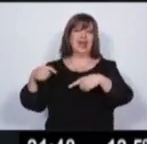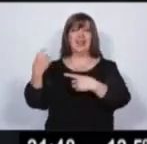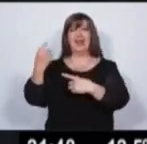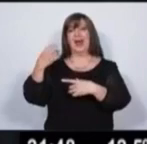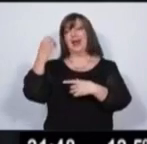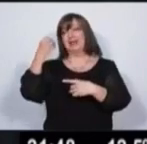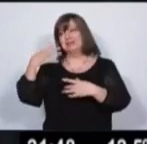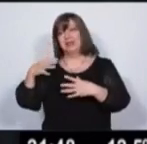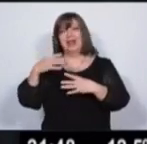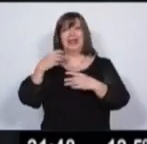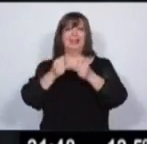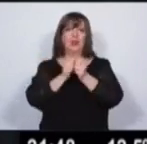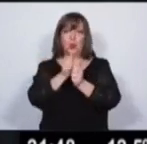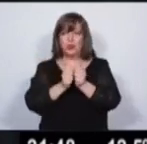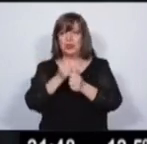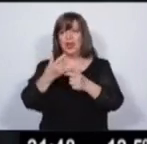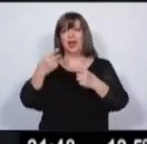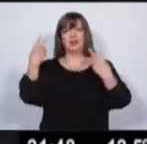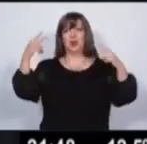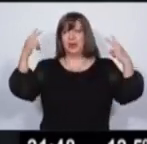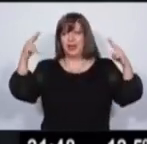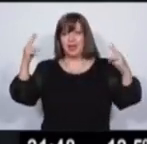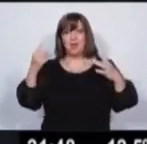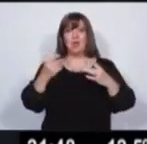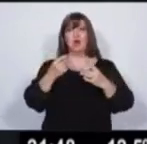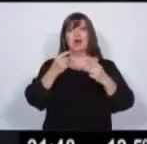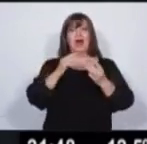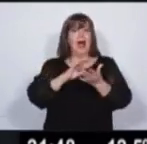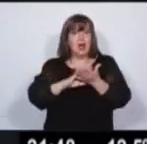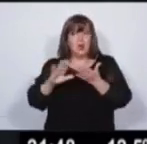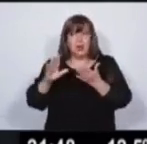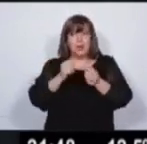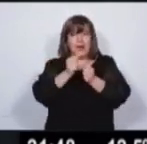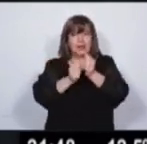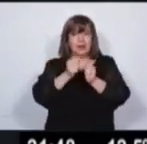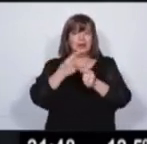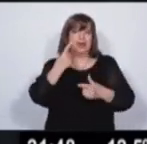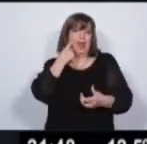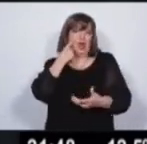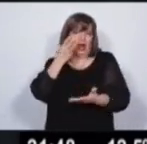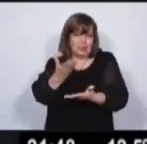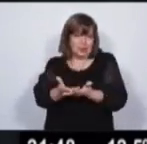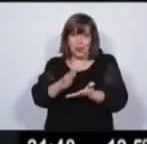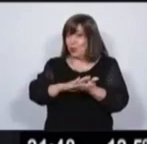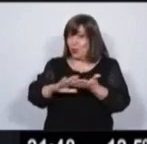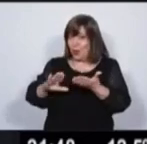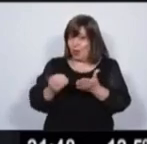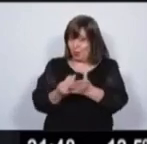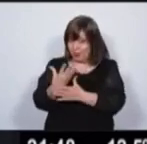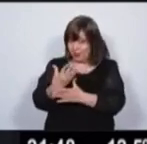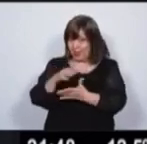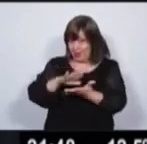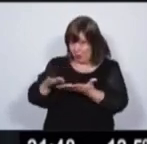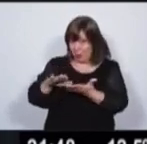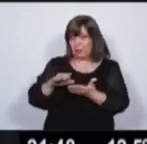agricultura en la agroindustria en el turismo sino en Industrias nuevas como la del conocimiento etcétera nosotros